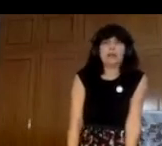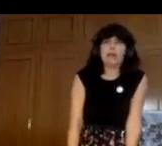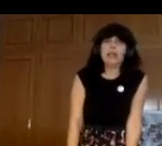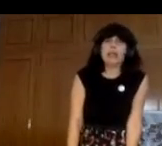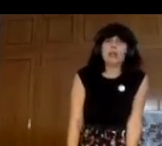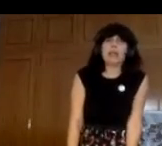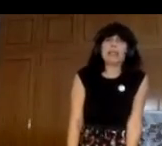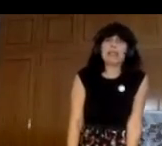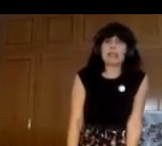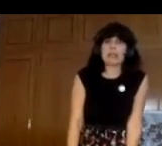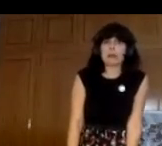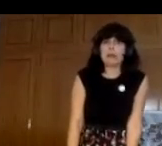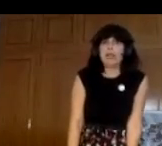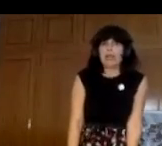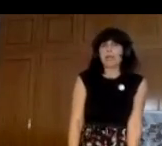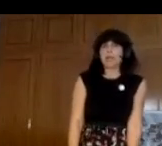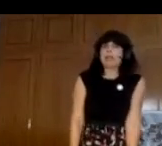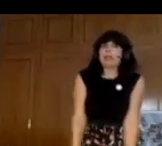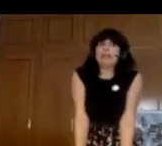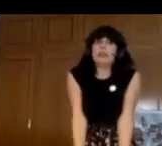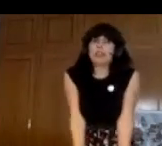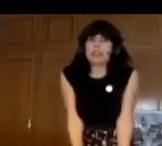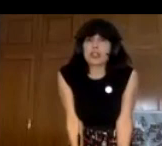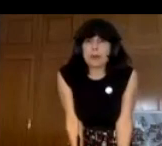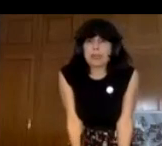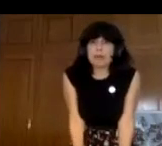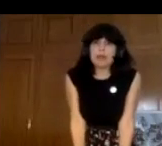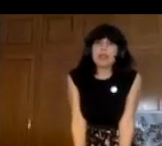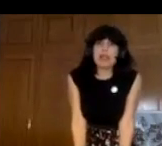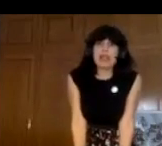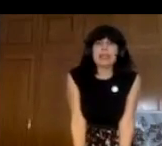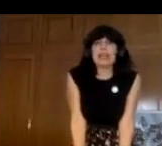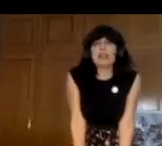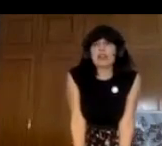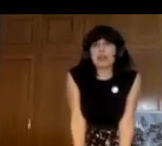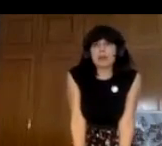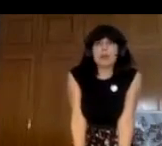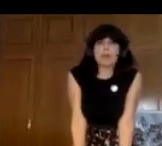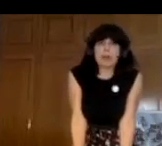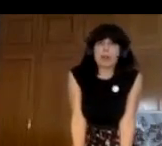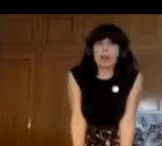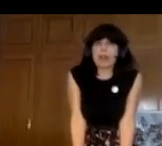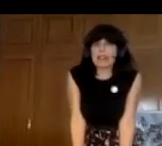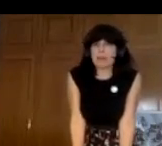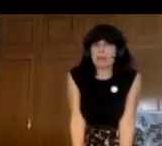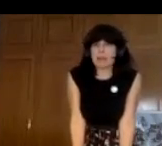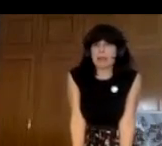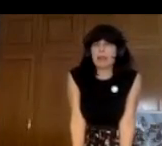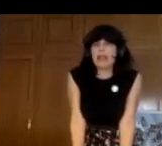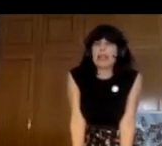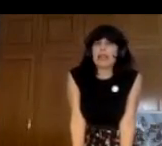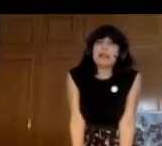geopolítico, durante ese tiempo? El primer granito que nosotros marcamos es el año 2001 con el 11 de